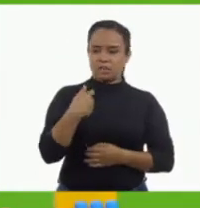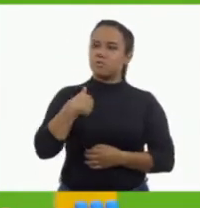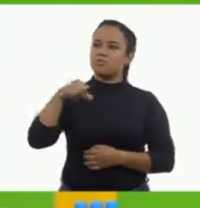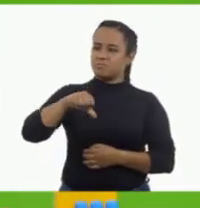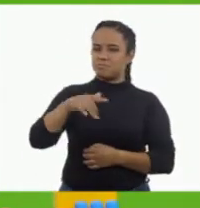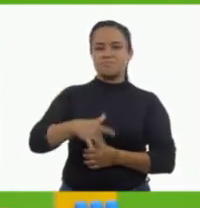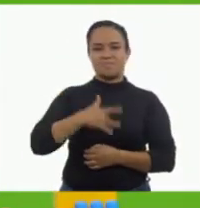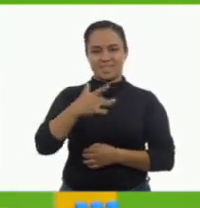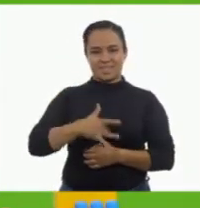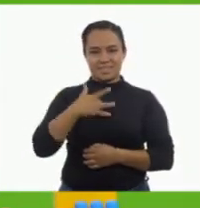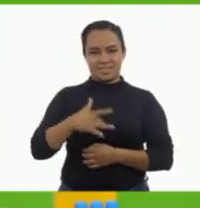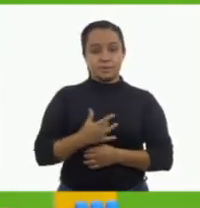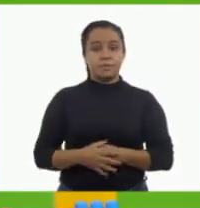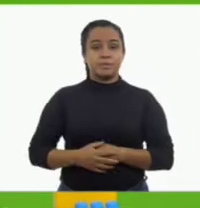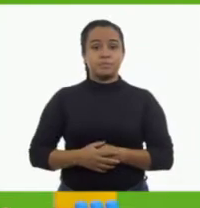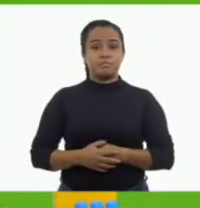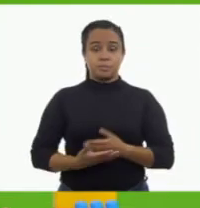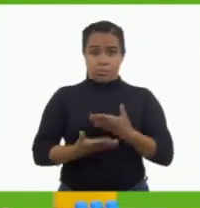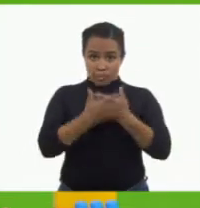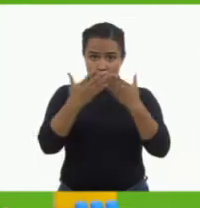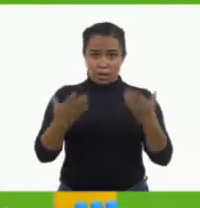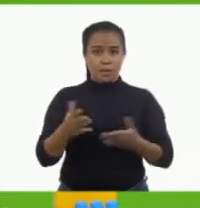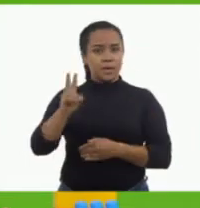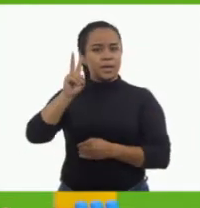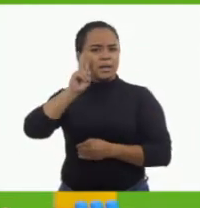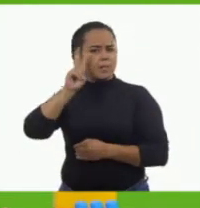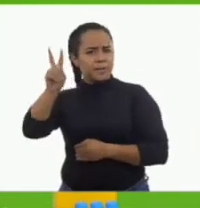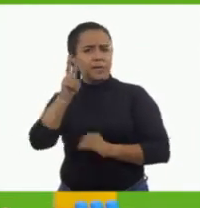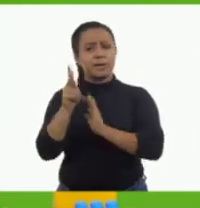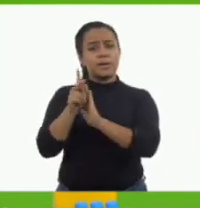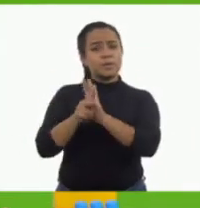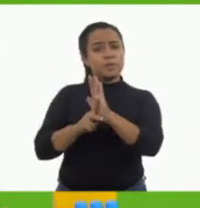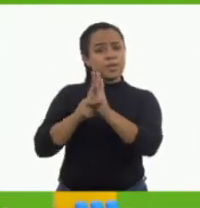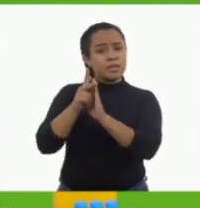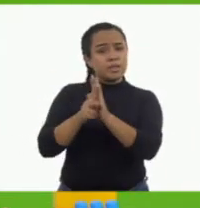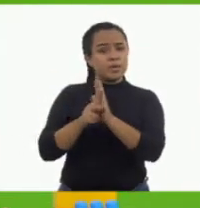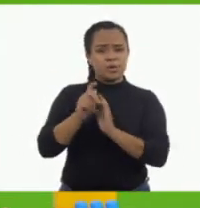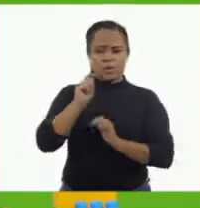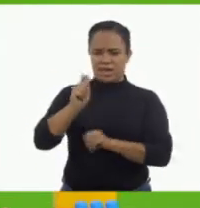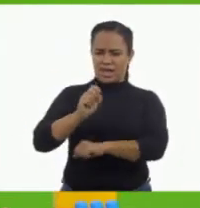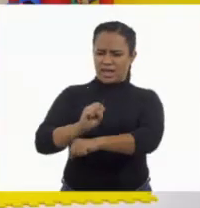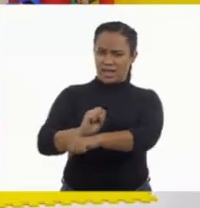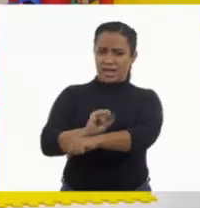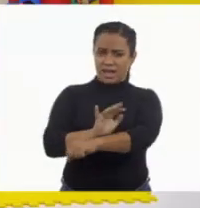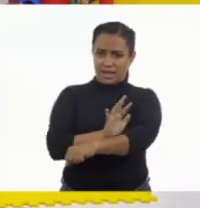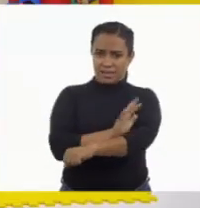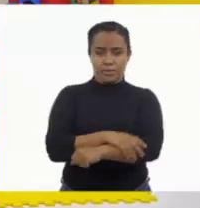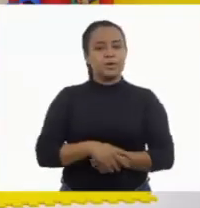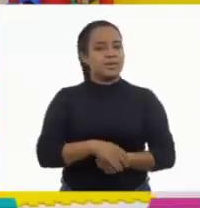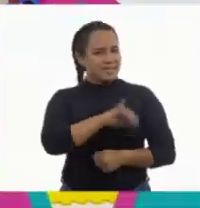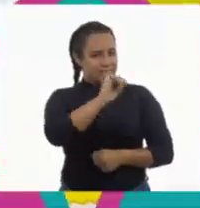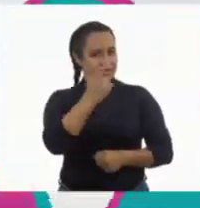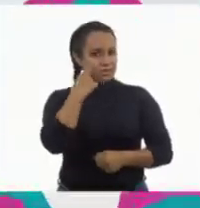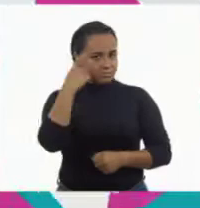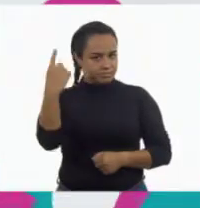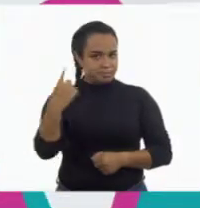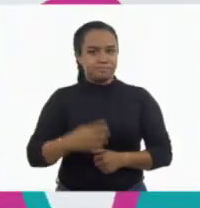siento hoy. ¿Qué te parece si vemos el siguiente video acerca de las emociones? ¡Vamos a